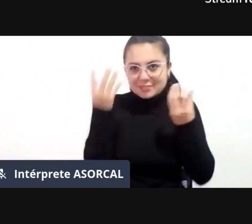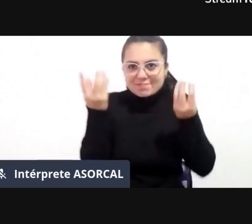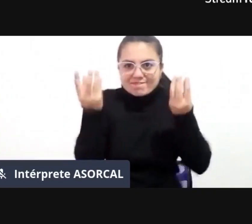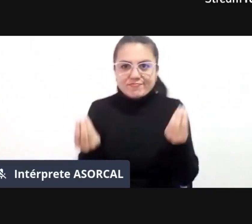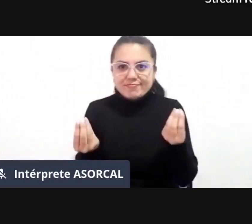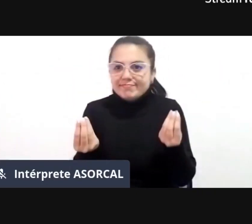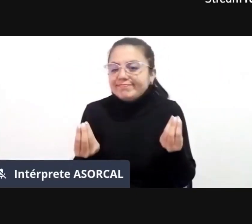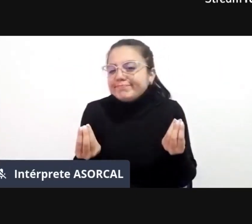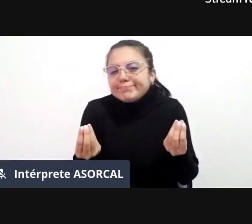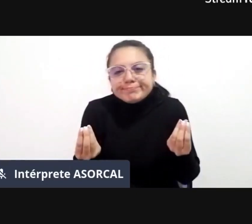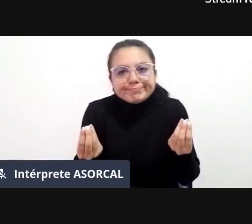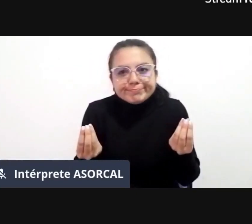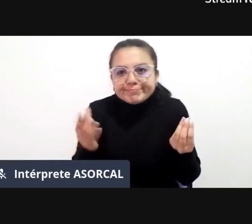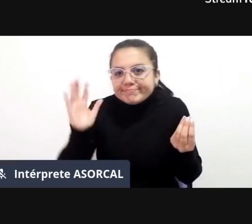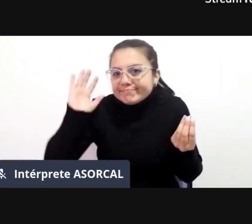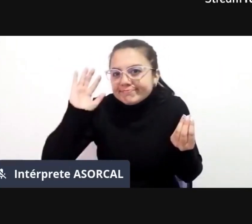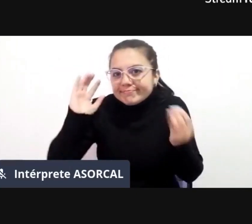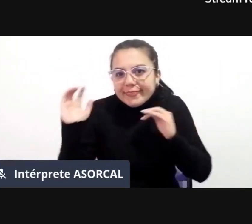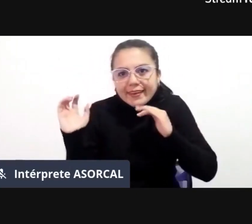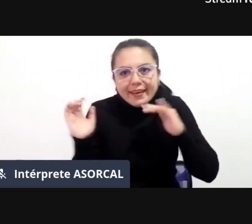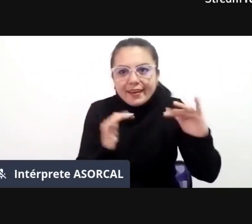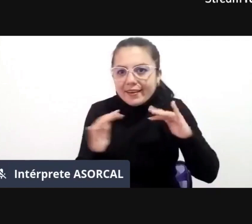guerra.